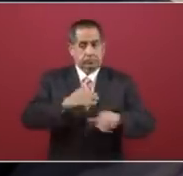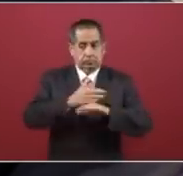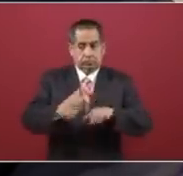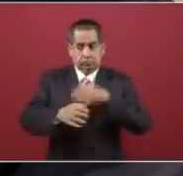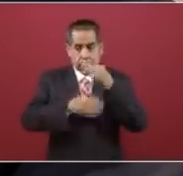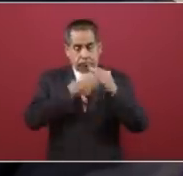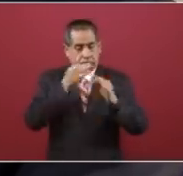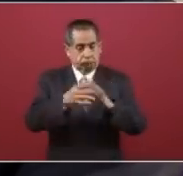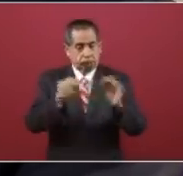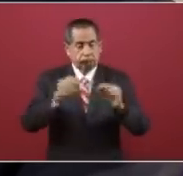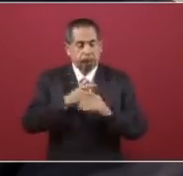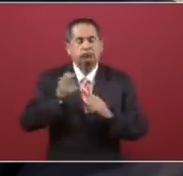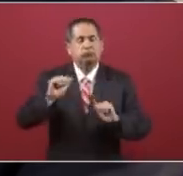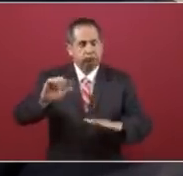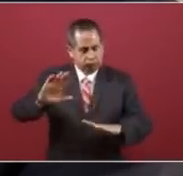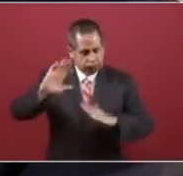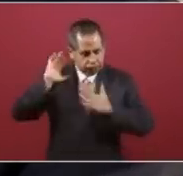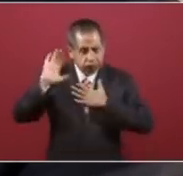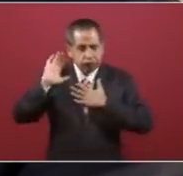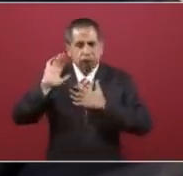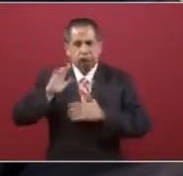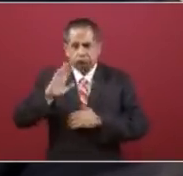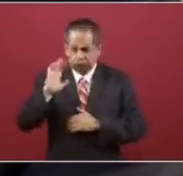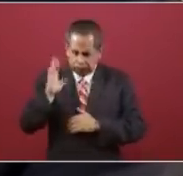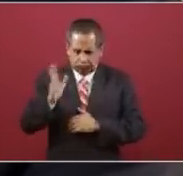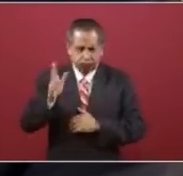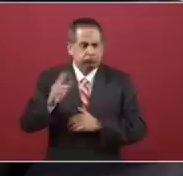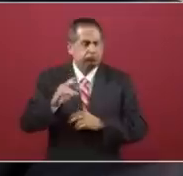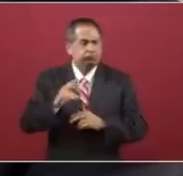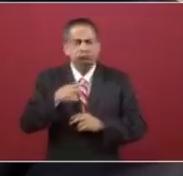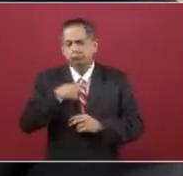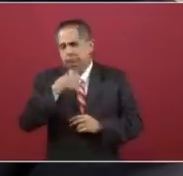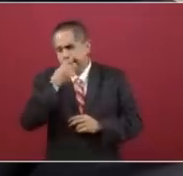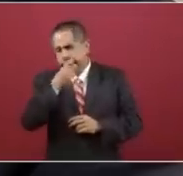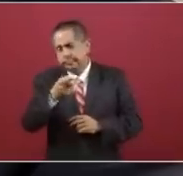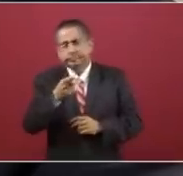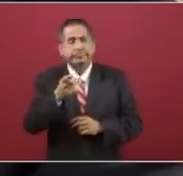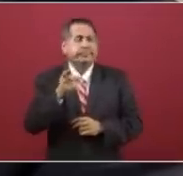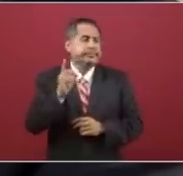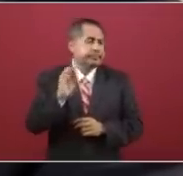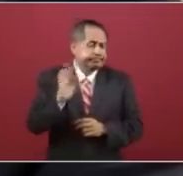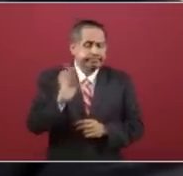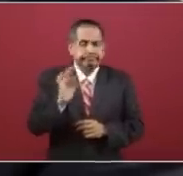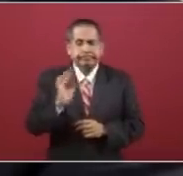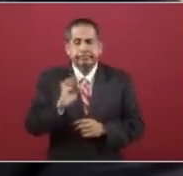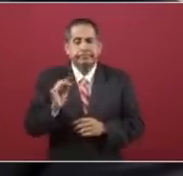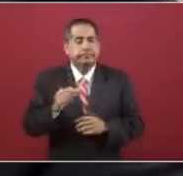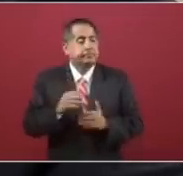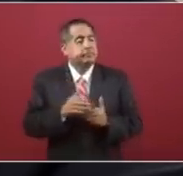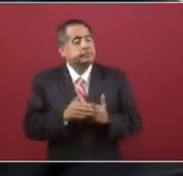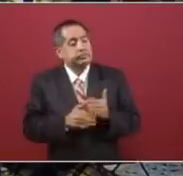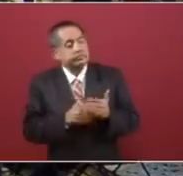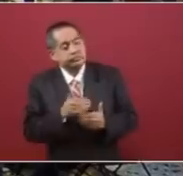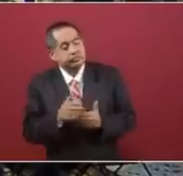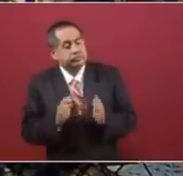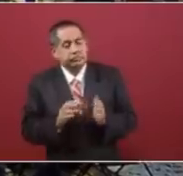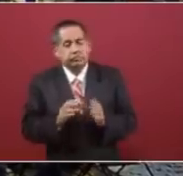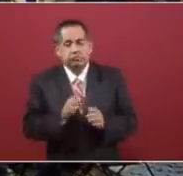eh hice el compromiso de que si ya llevábamos